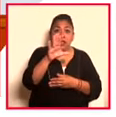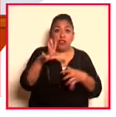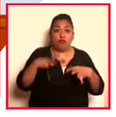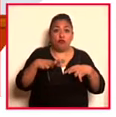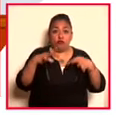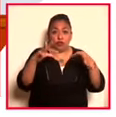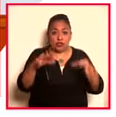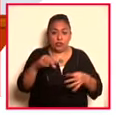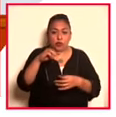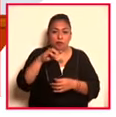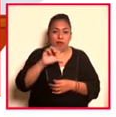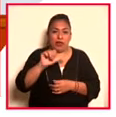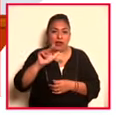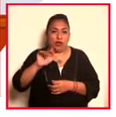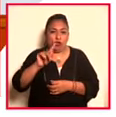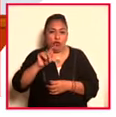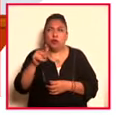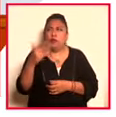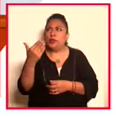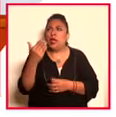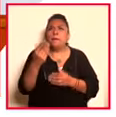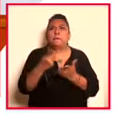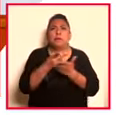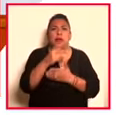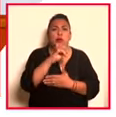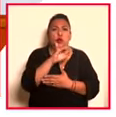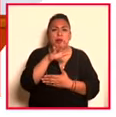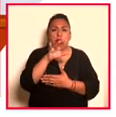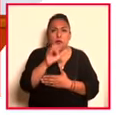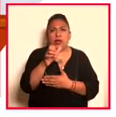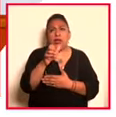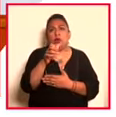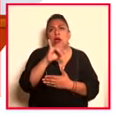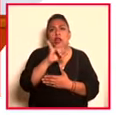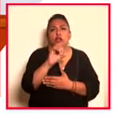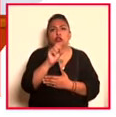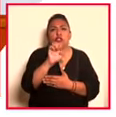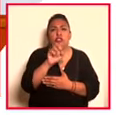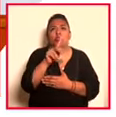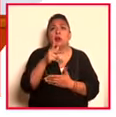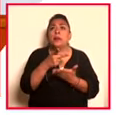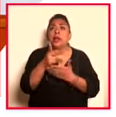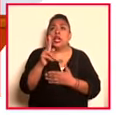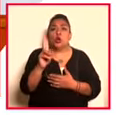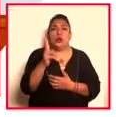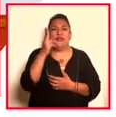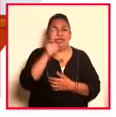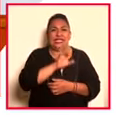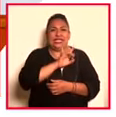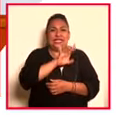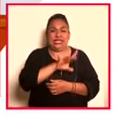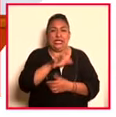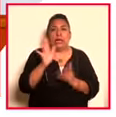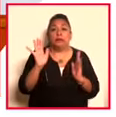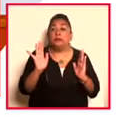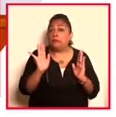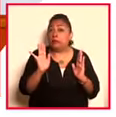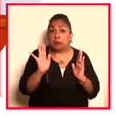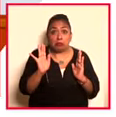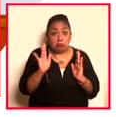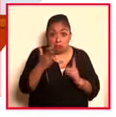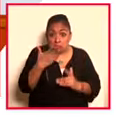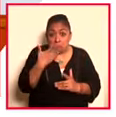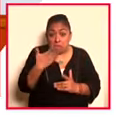MacArthur y más recientemente el Premio Iberoamericano de Letras José Donoso, que entrega a la Universidad de Talca en Chile. Nada mal para